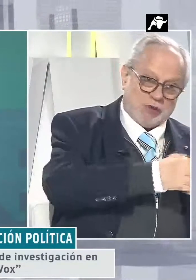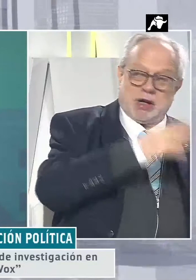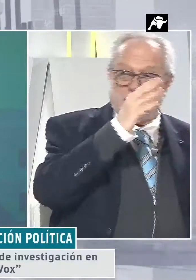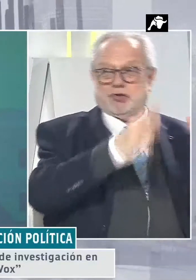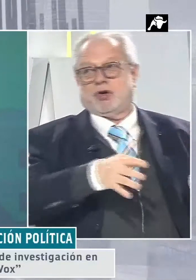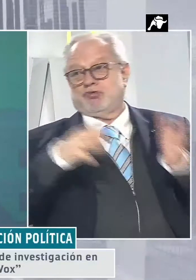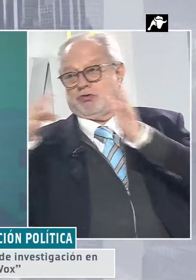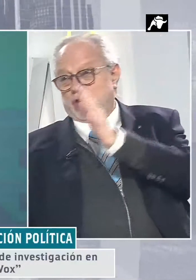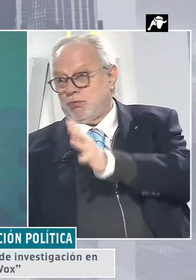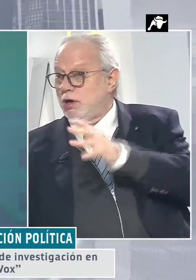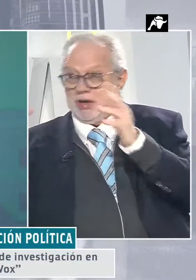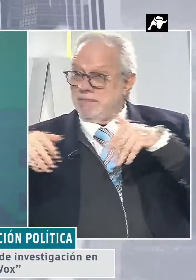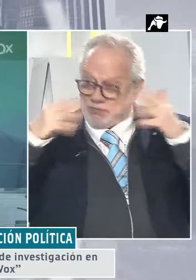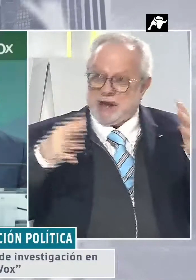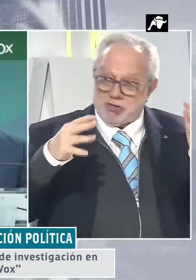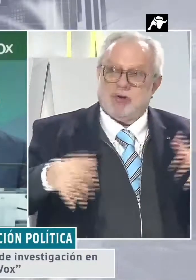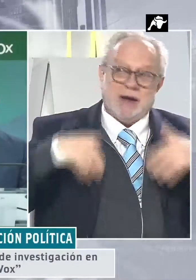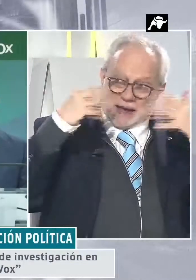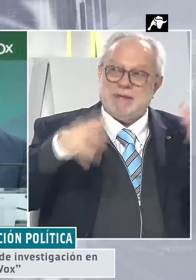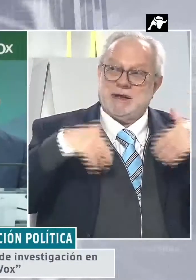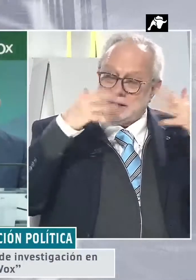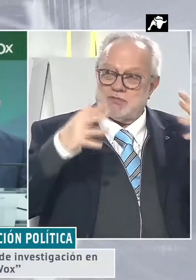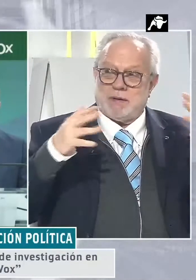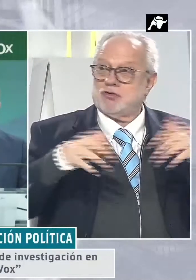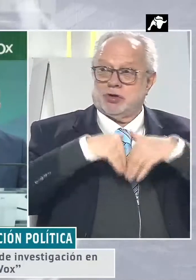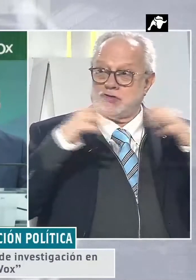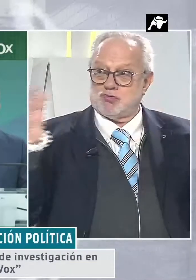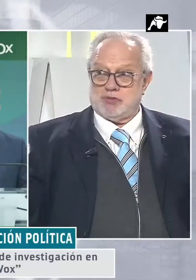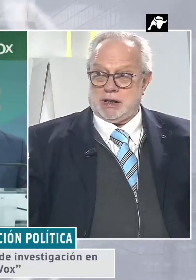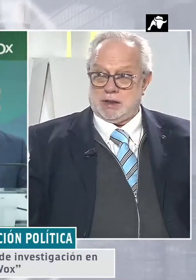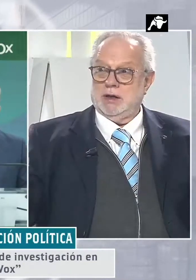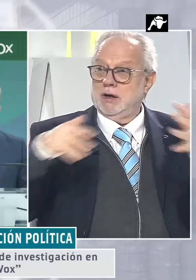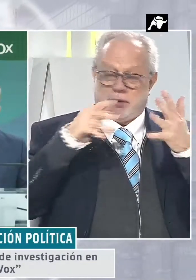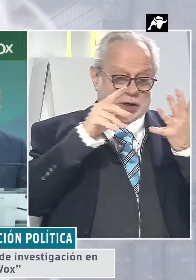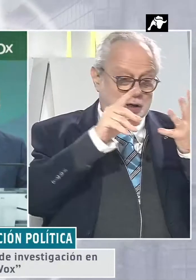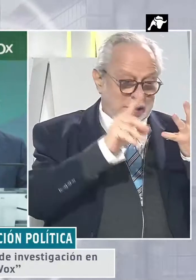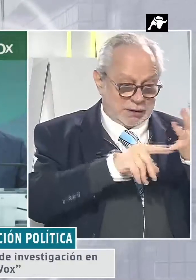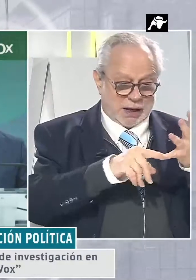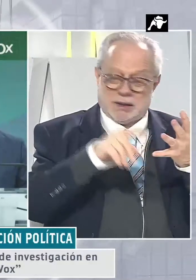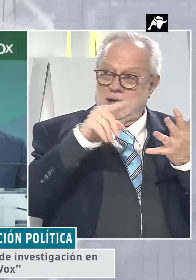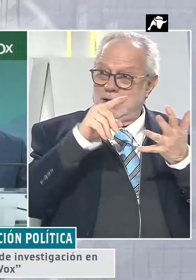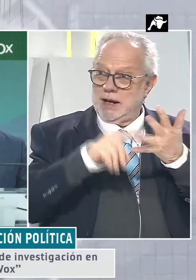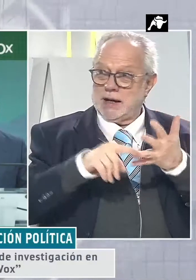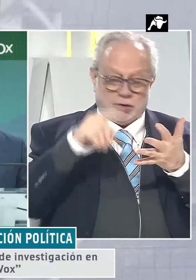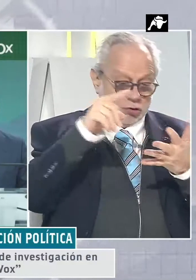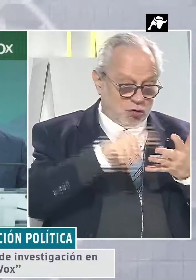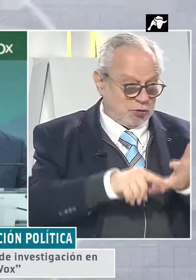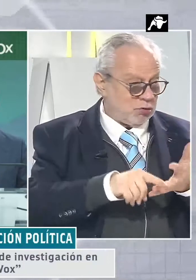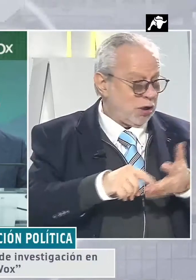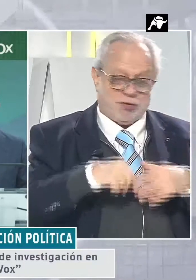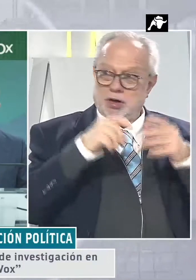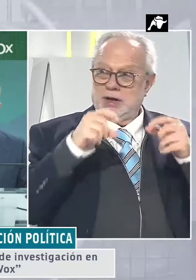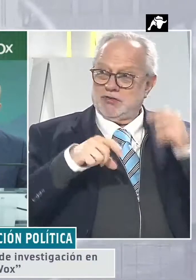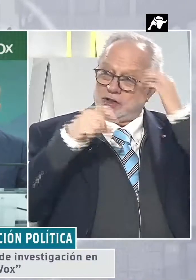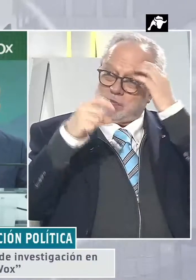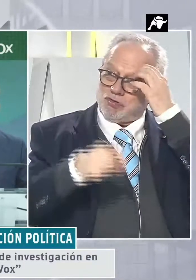es derogar esta ley y otra cosa es lo de las mujeres. Para explicar eso, hay que meter tantas palabras que no te las escucha nadie. Porque ni la tele, ni la radio, ni los medios de